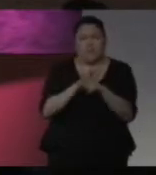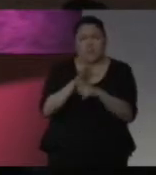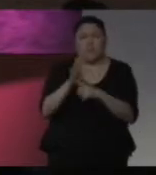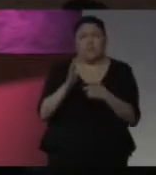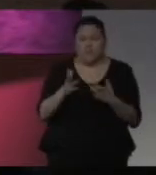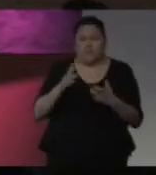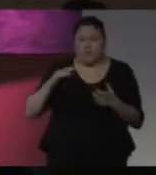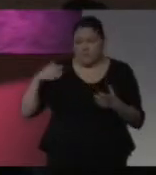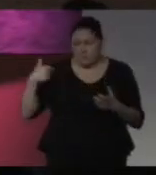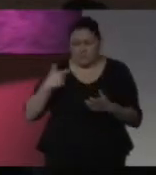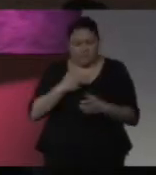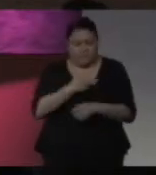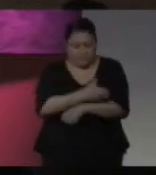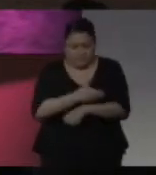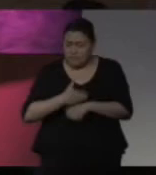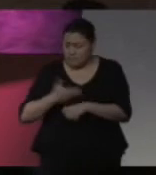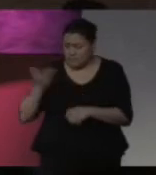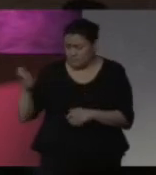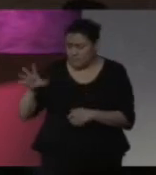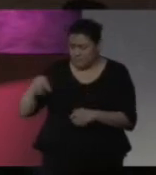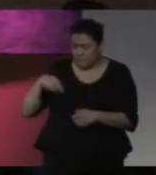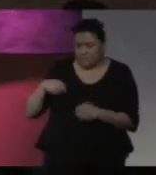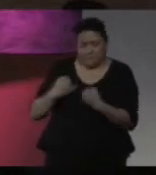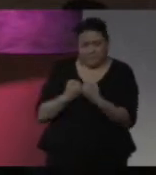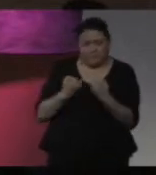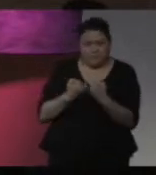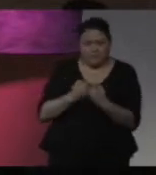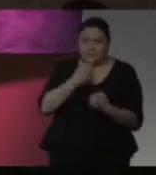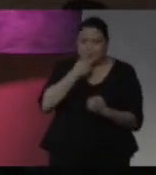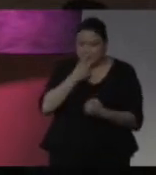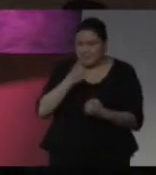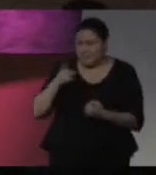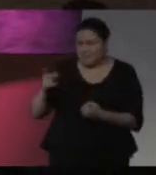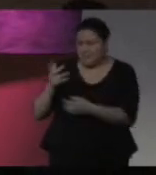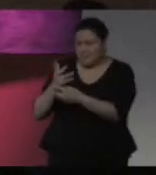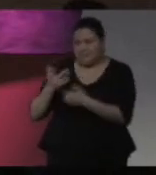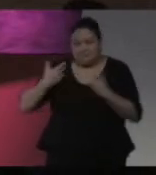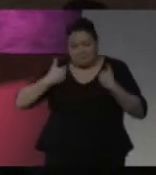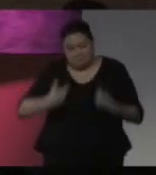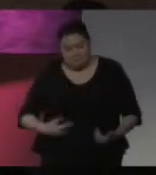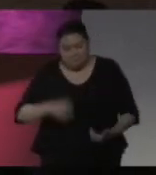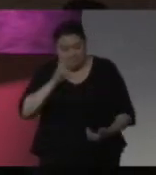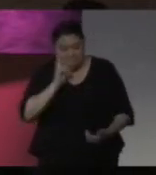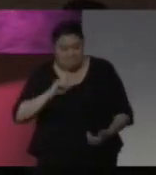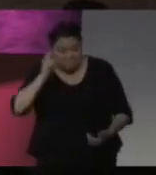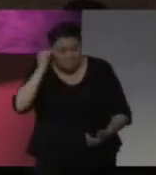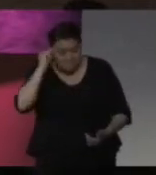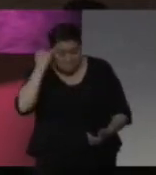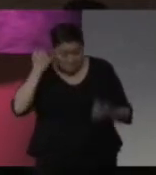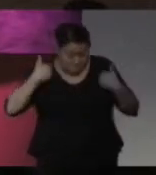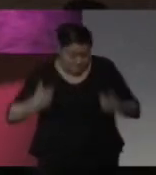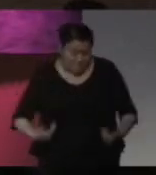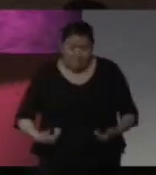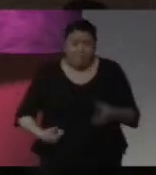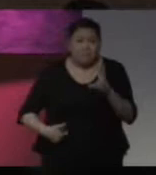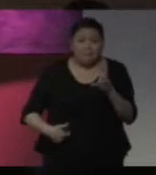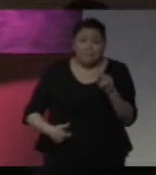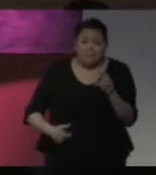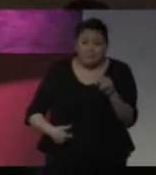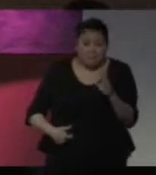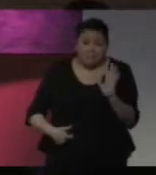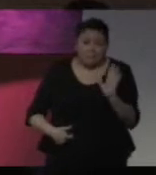siguiendo acá al compañero que dice, yo tampoco soy mujer indígena. Entonces, quiero delimitar